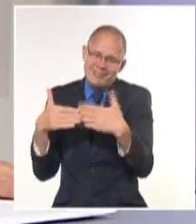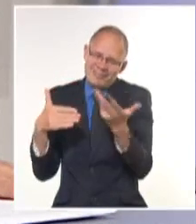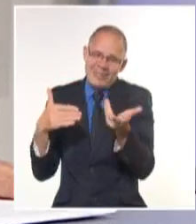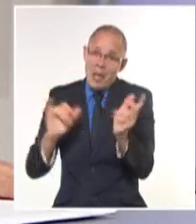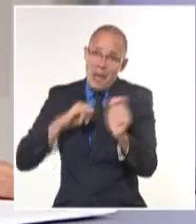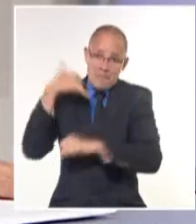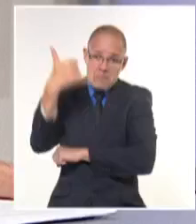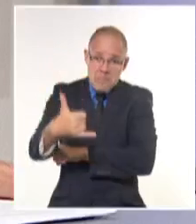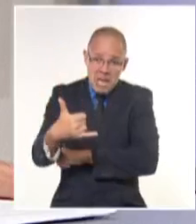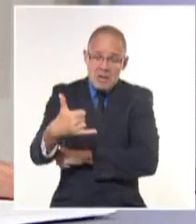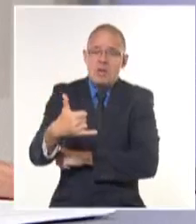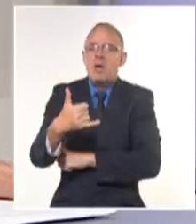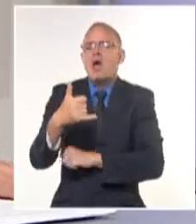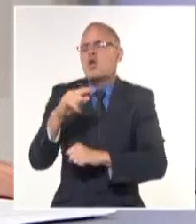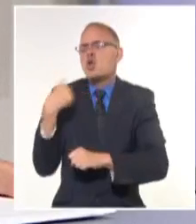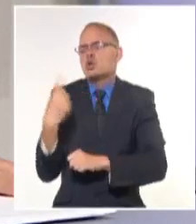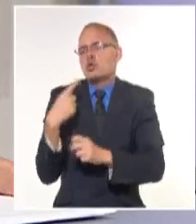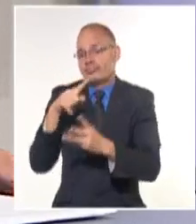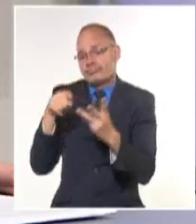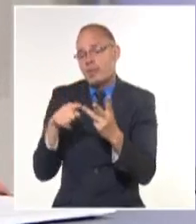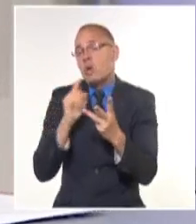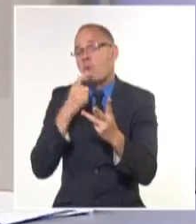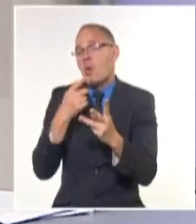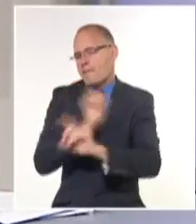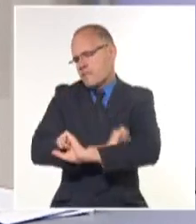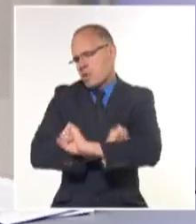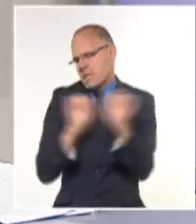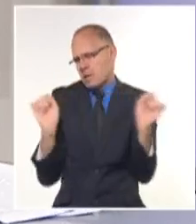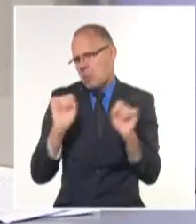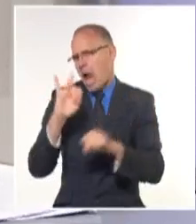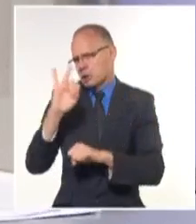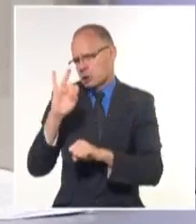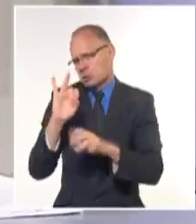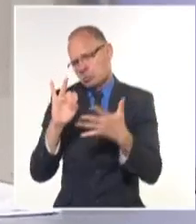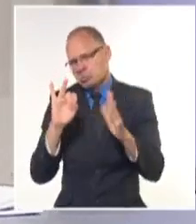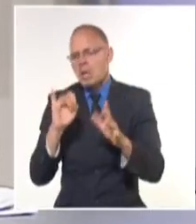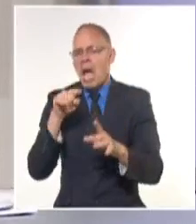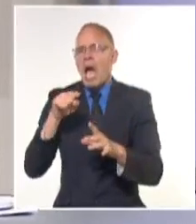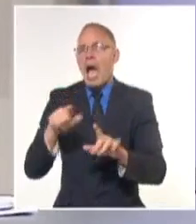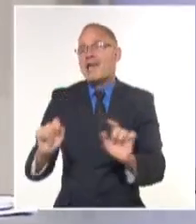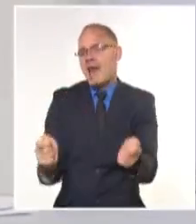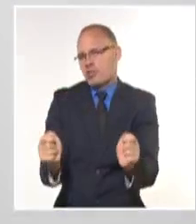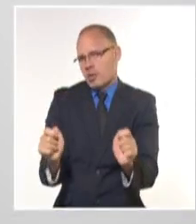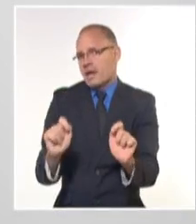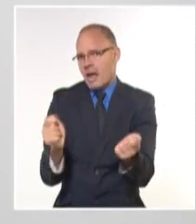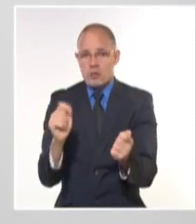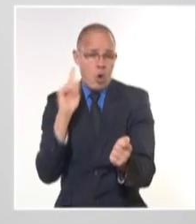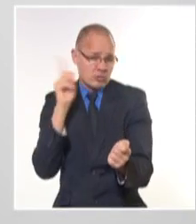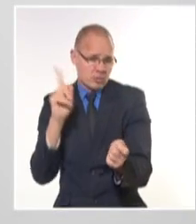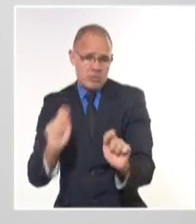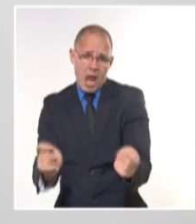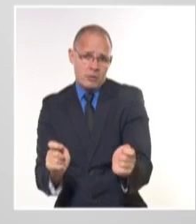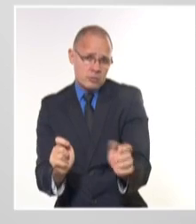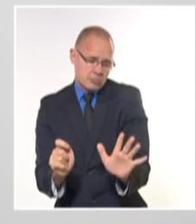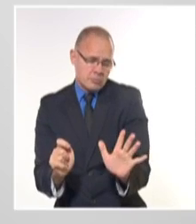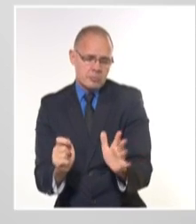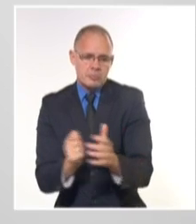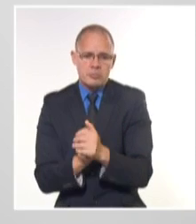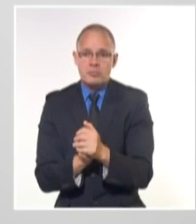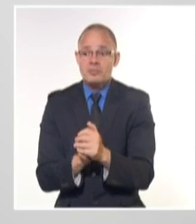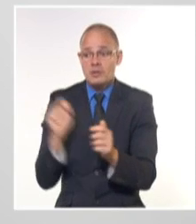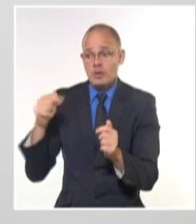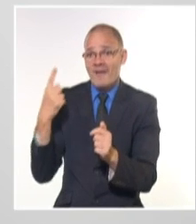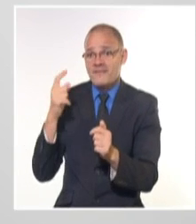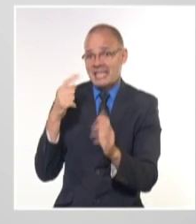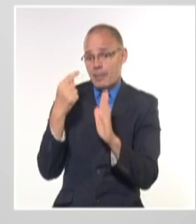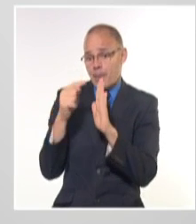pueden ver en Radio Rebelde, después de las 7 de la mañana con 10 minutos, para ampliar todo lo que hoy quedó por decir y